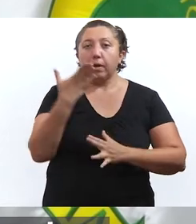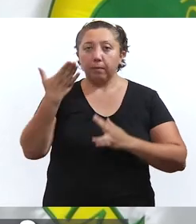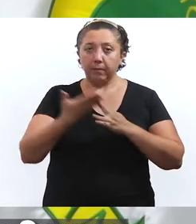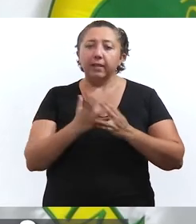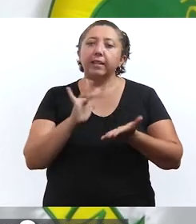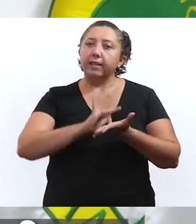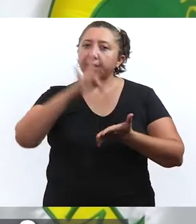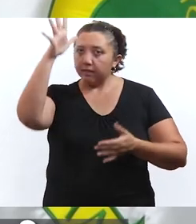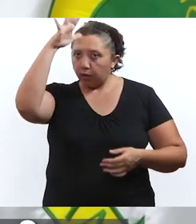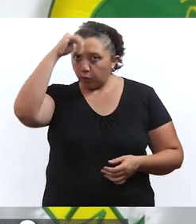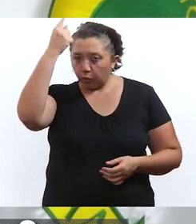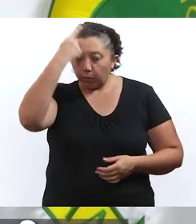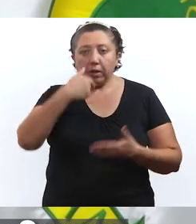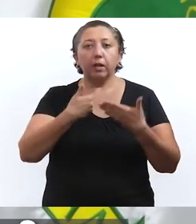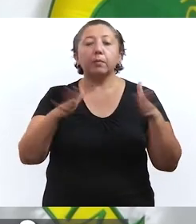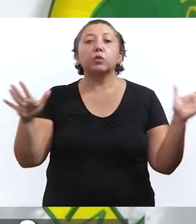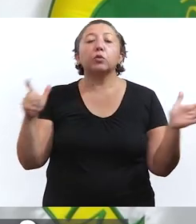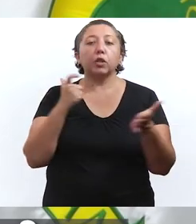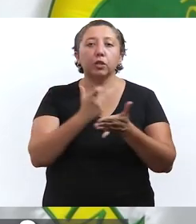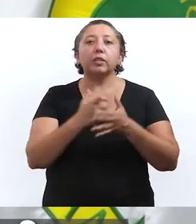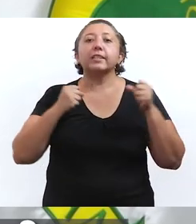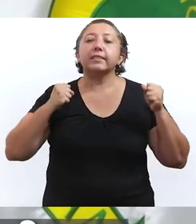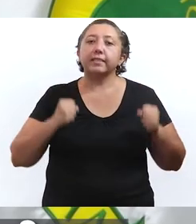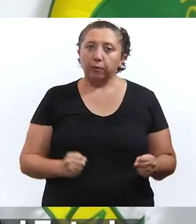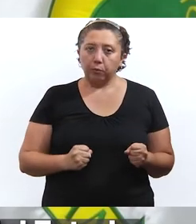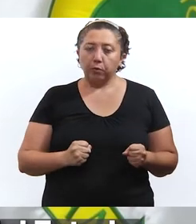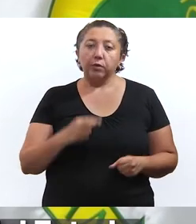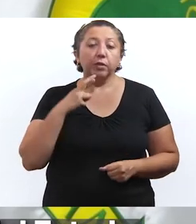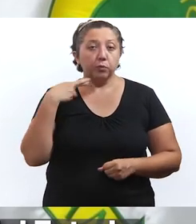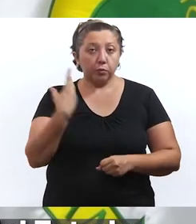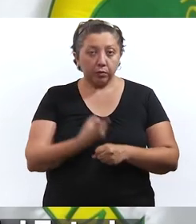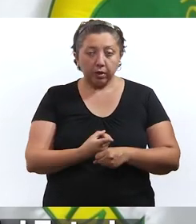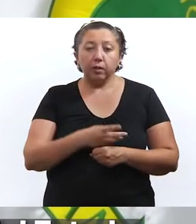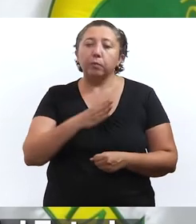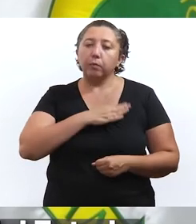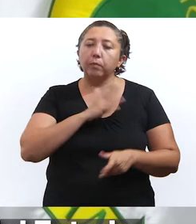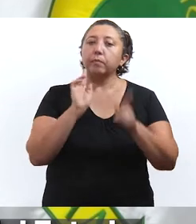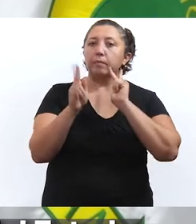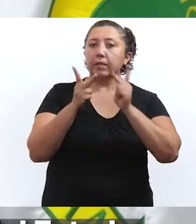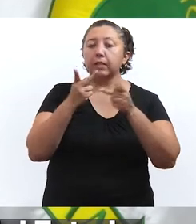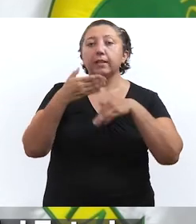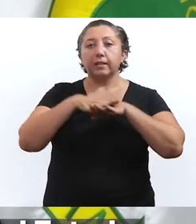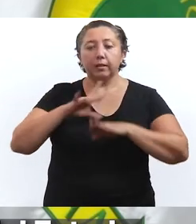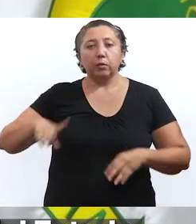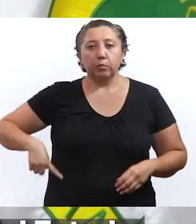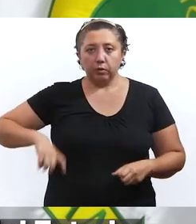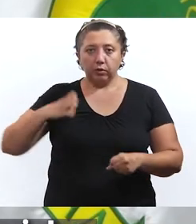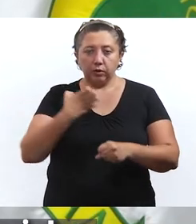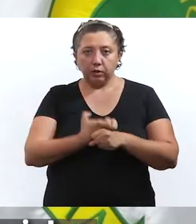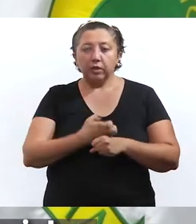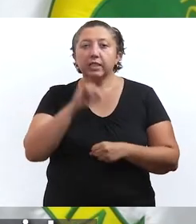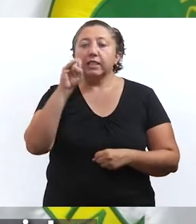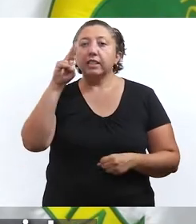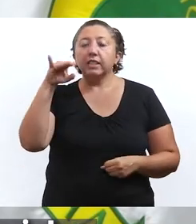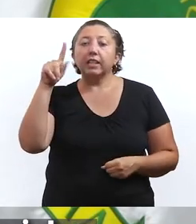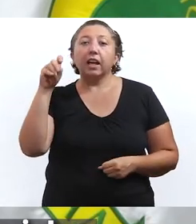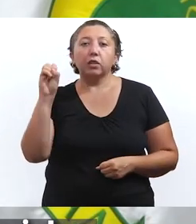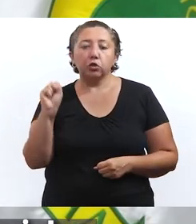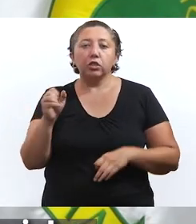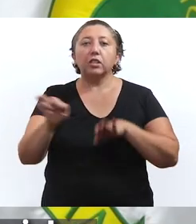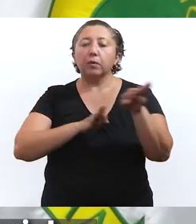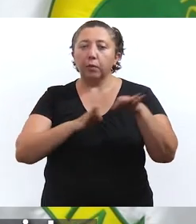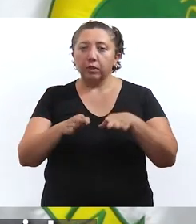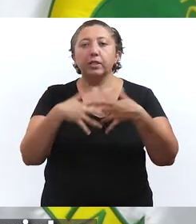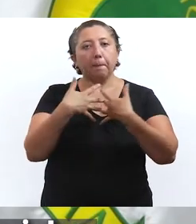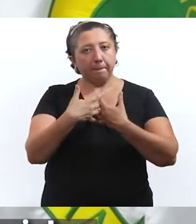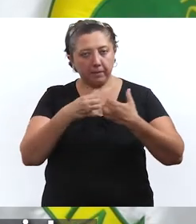etapa, gracias al Acuerdo para la Reapertura Económica Segura, resultado del productivo diálogo entre el Gobierno del Estado, sindicatos de